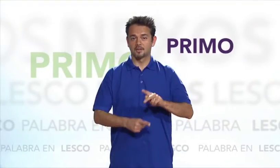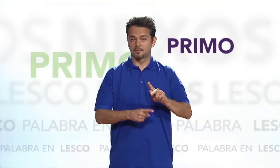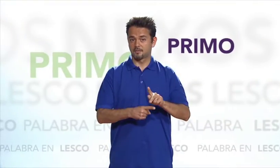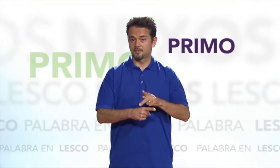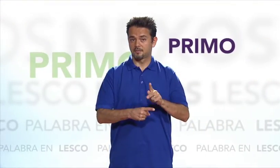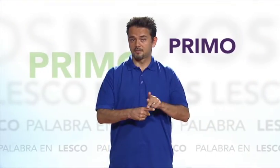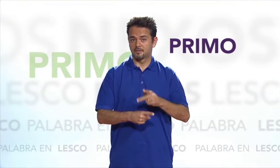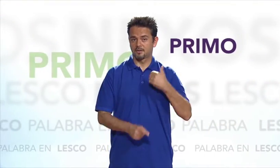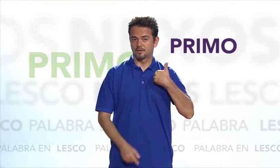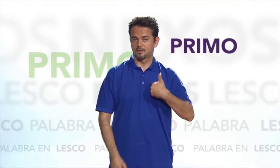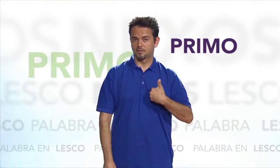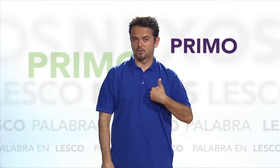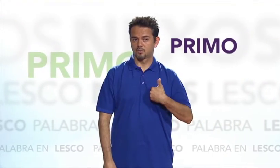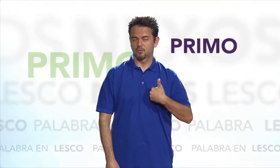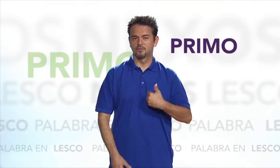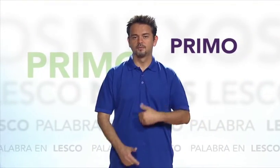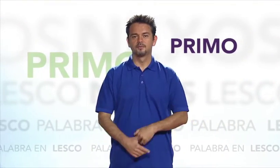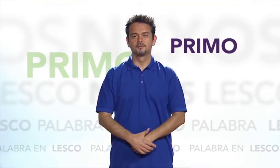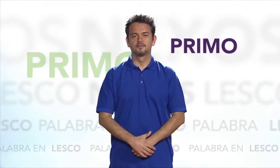Primo